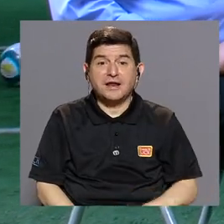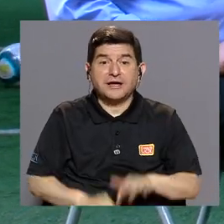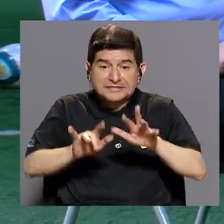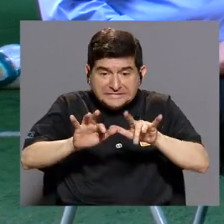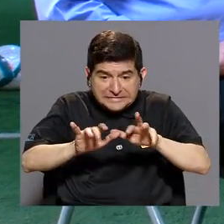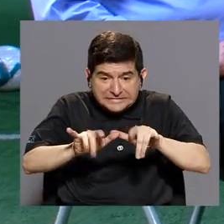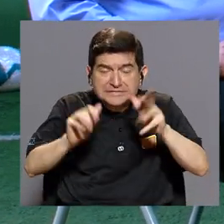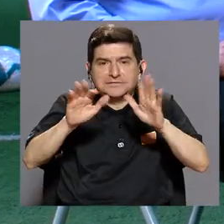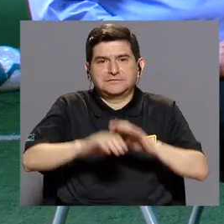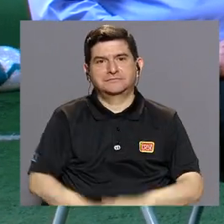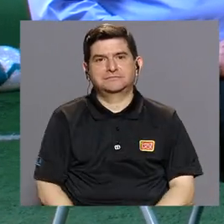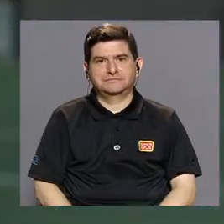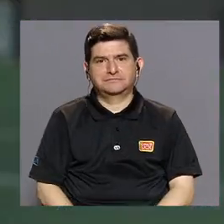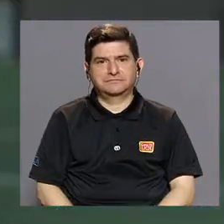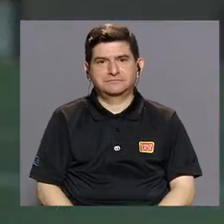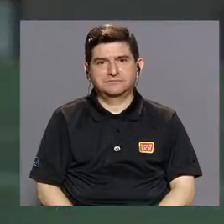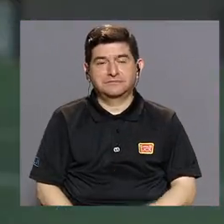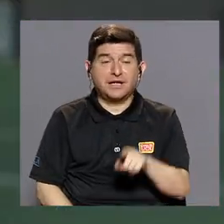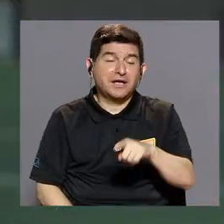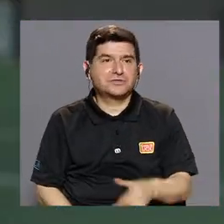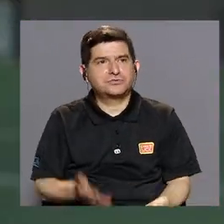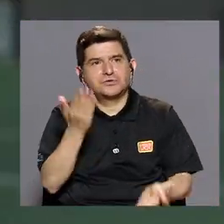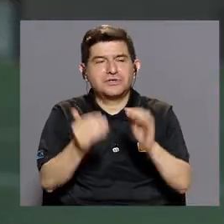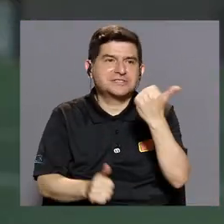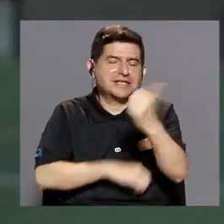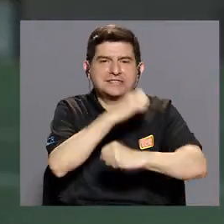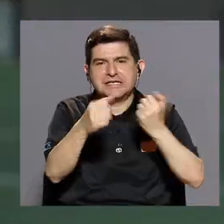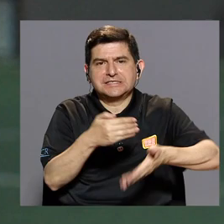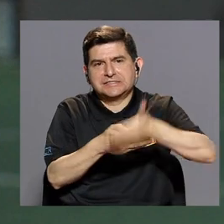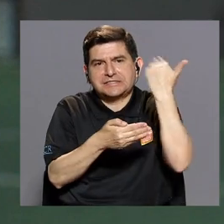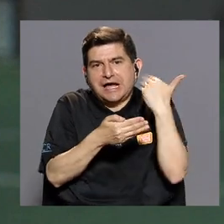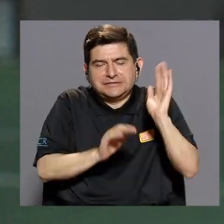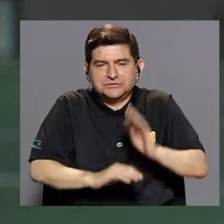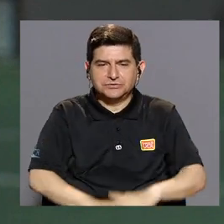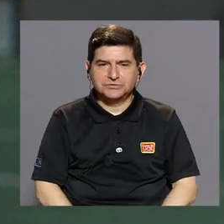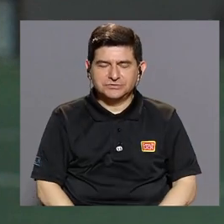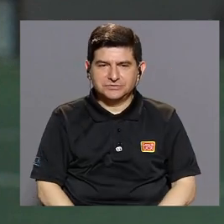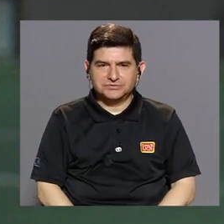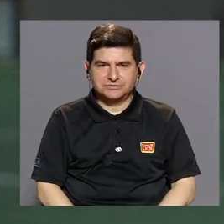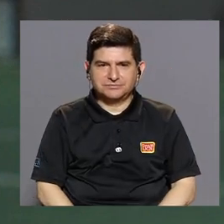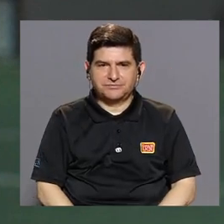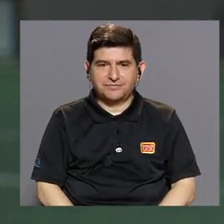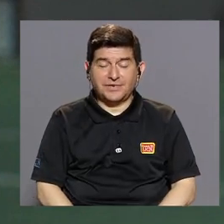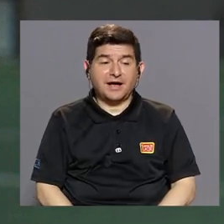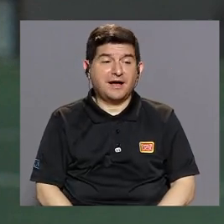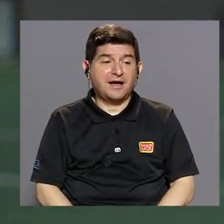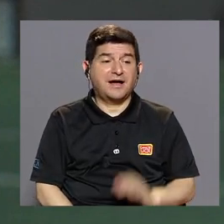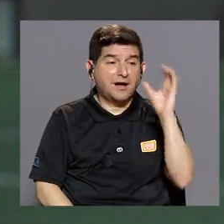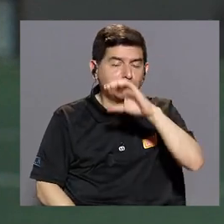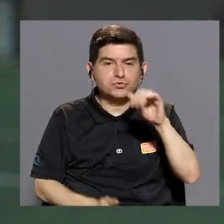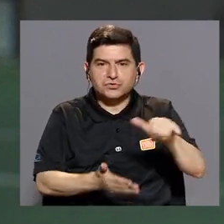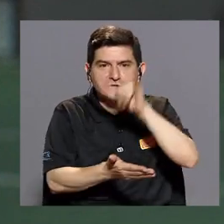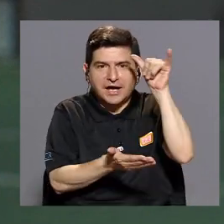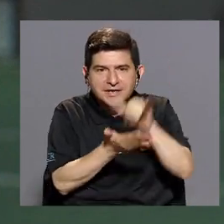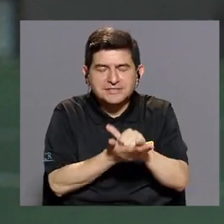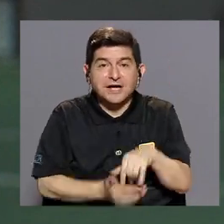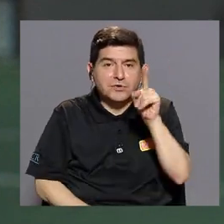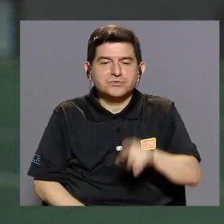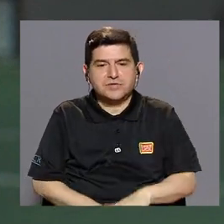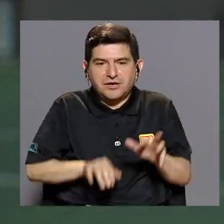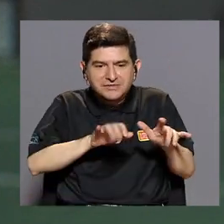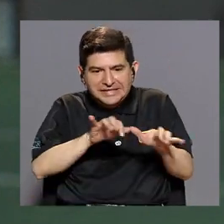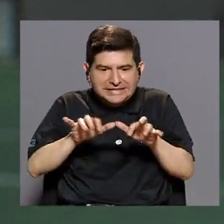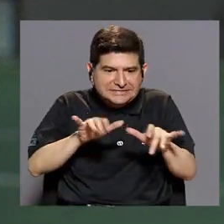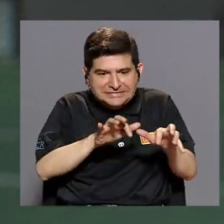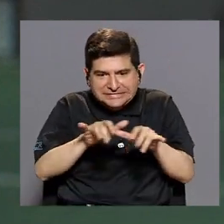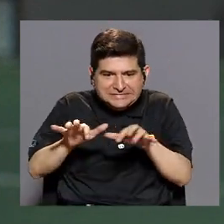máquina. Las inscripciones eran a máquina. O sea, eran a máquina, eso fue hace 10 años, no hace nada. Y tuvimos que ir a conseguir en San José, me acuerdo, una condenada